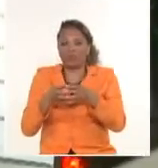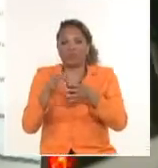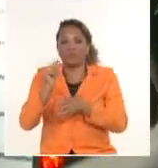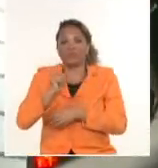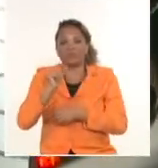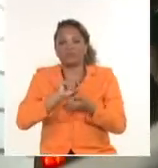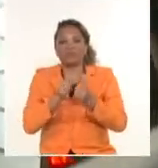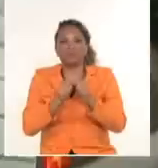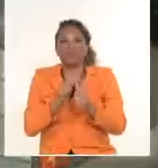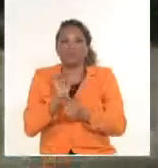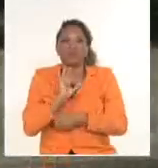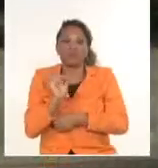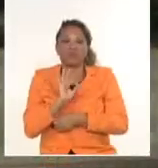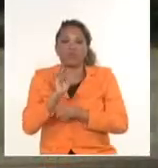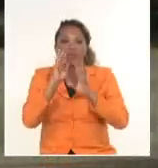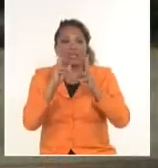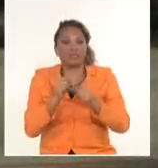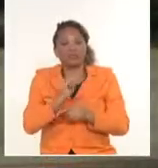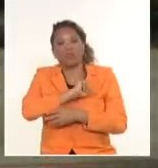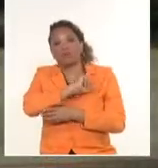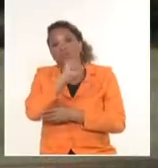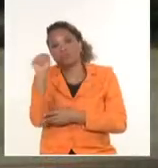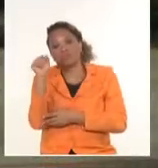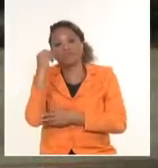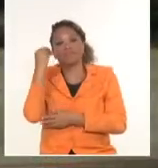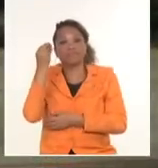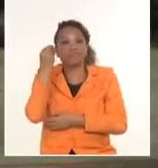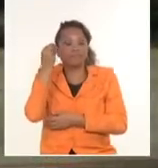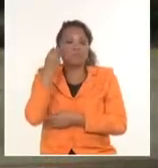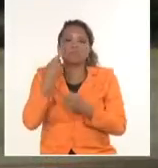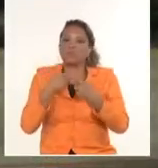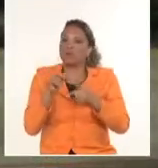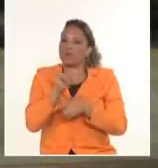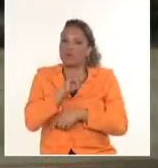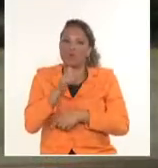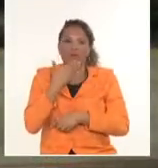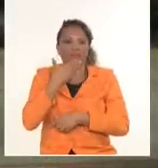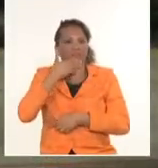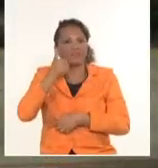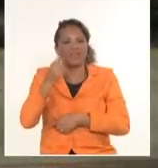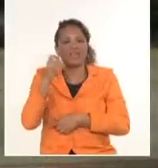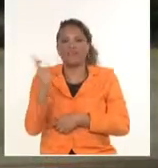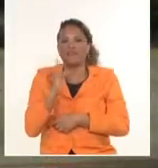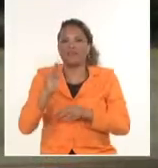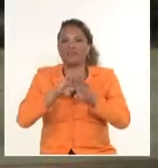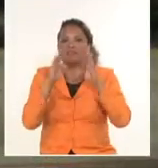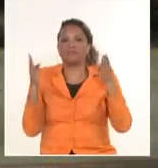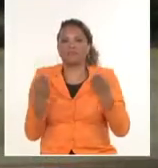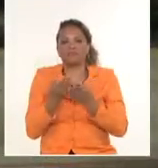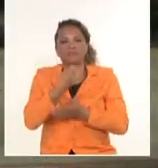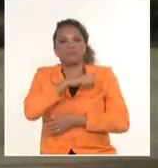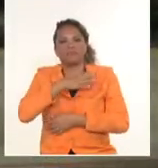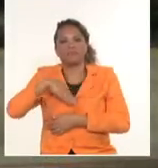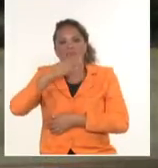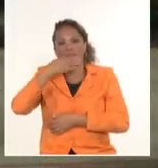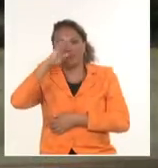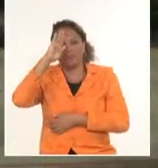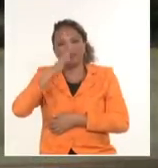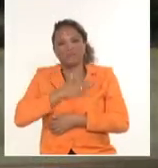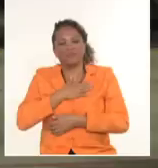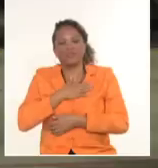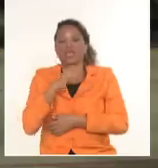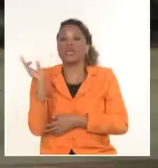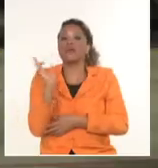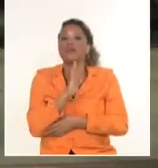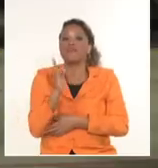no ha obtenido los resultados que se esperaban, sí sigue siendo una fiesta para todo el pueblo cubano. Es una fiesta del pueblo